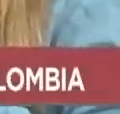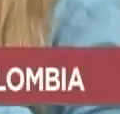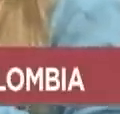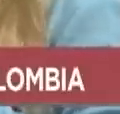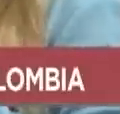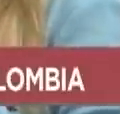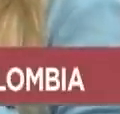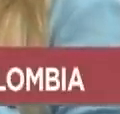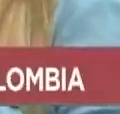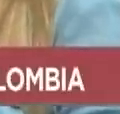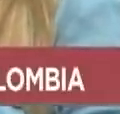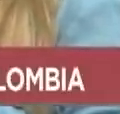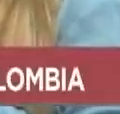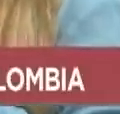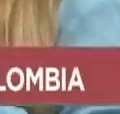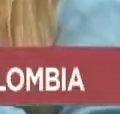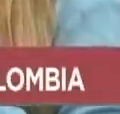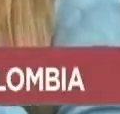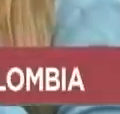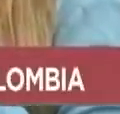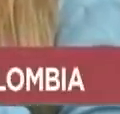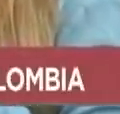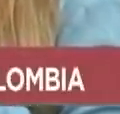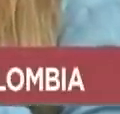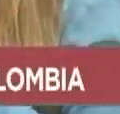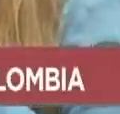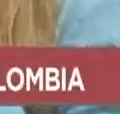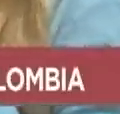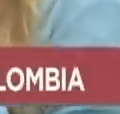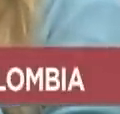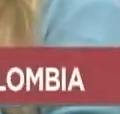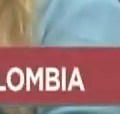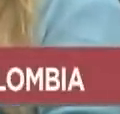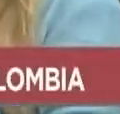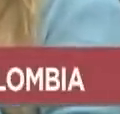Unas negociaciones que estaban paralizadas desde el año 2016 se retoman y Venezuela como garante de paz.